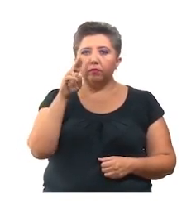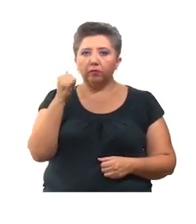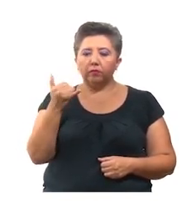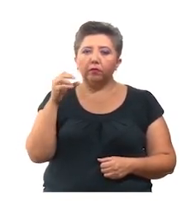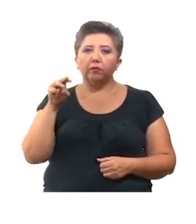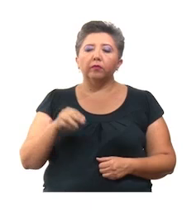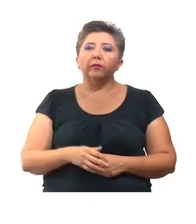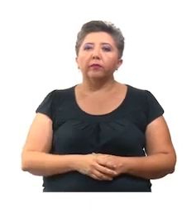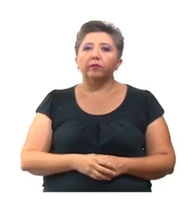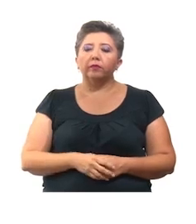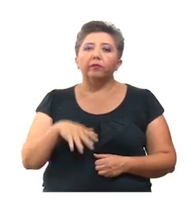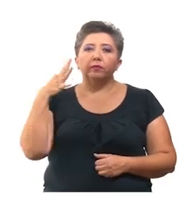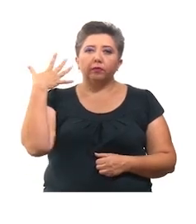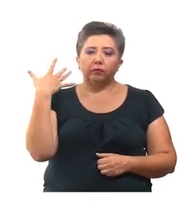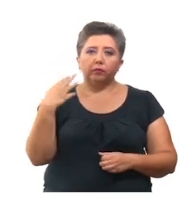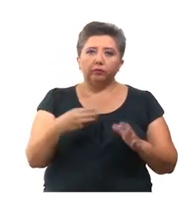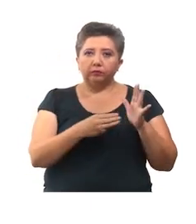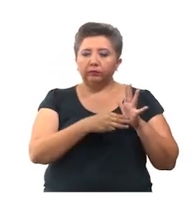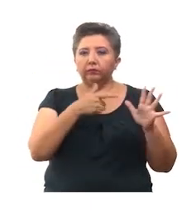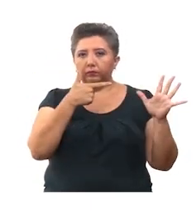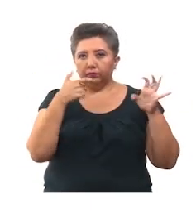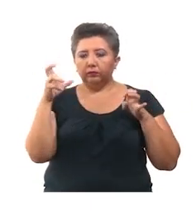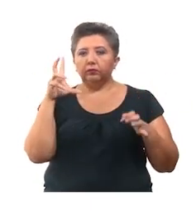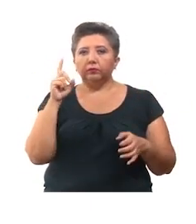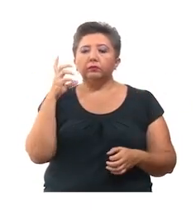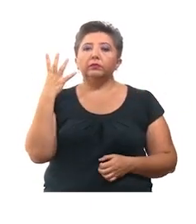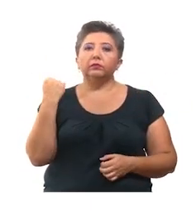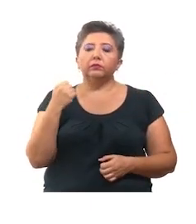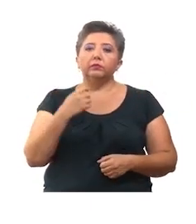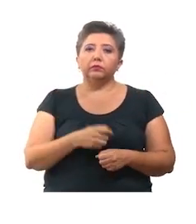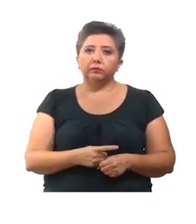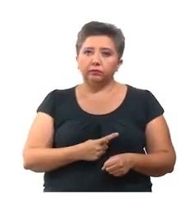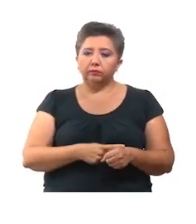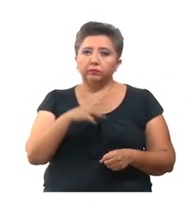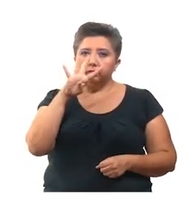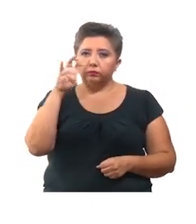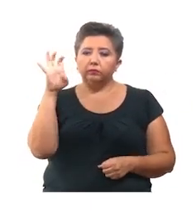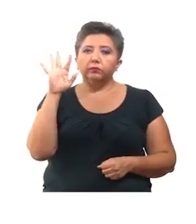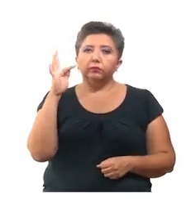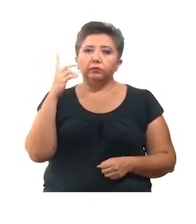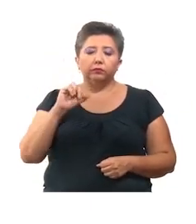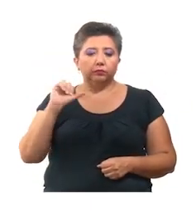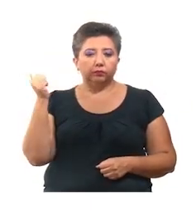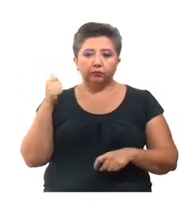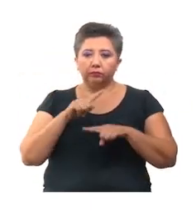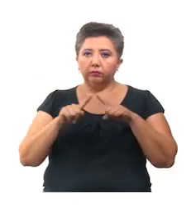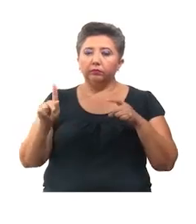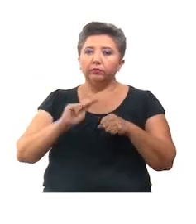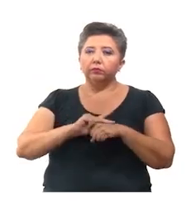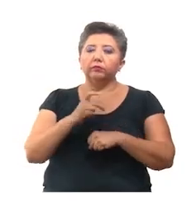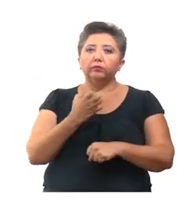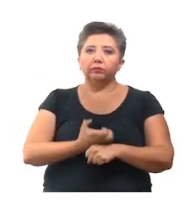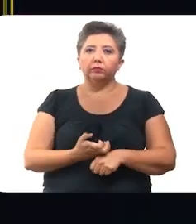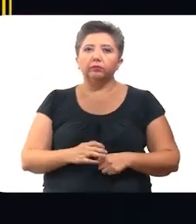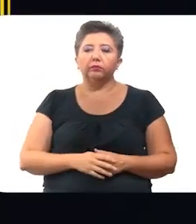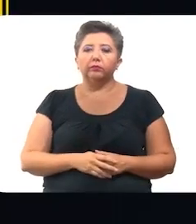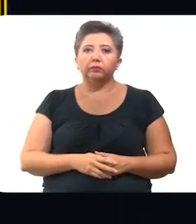Yaxcabá. De los 50.739 casos positivos, 441 son de otro país u otro